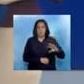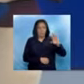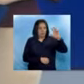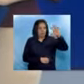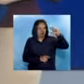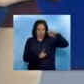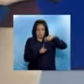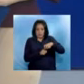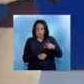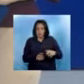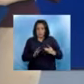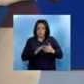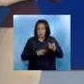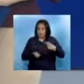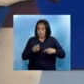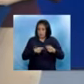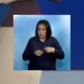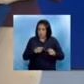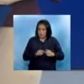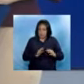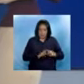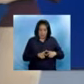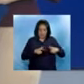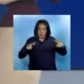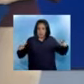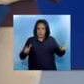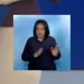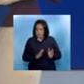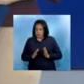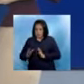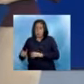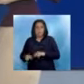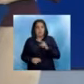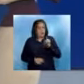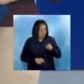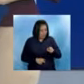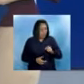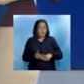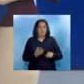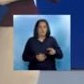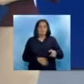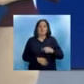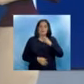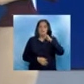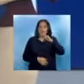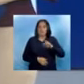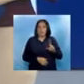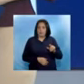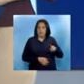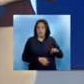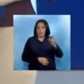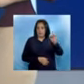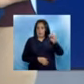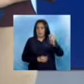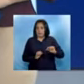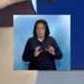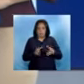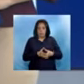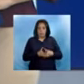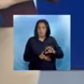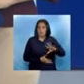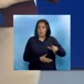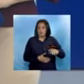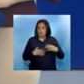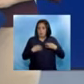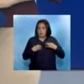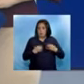de seguridad de una tienda por departamentos fueron pieza clave para la caída de la regia. Ella era la cabecilla de una banda de tenderos que